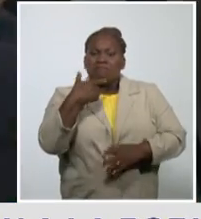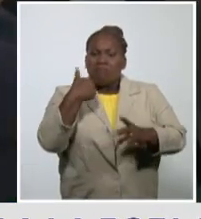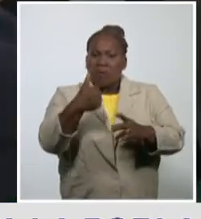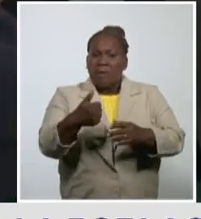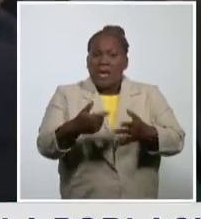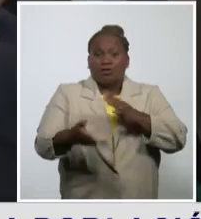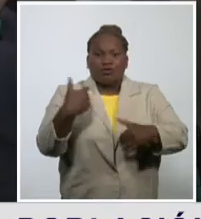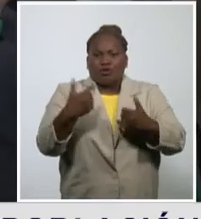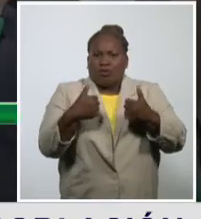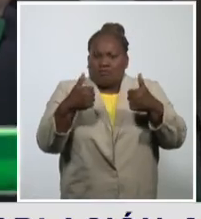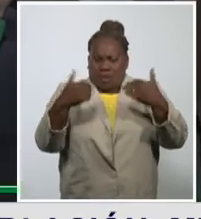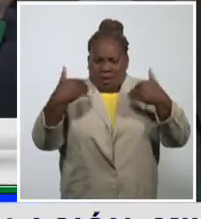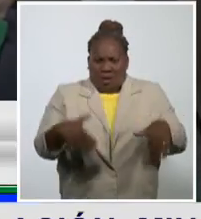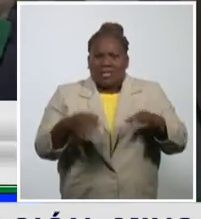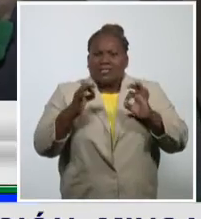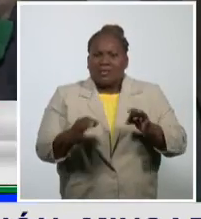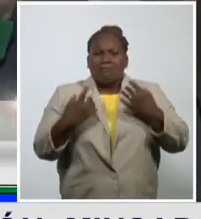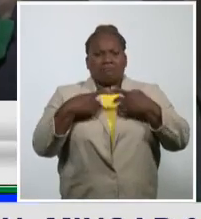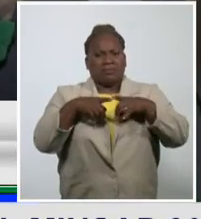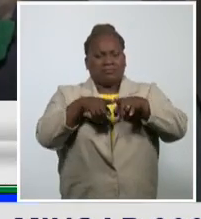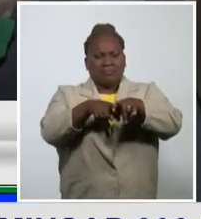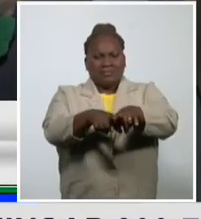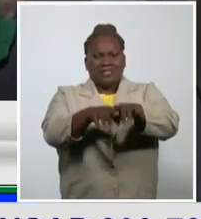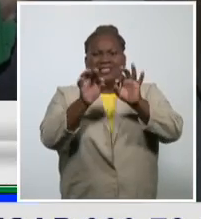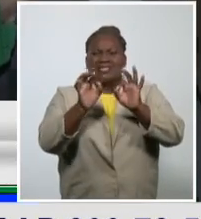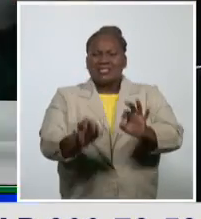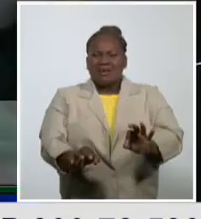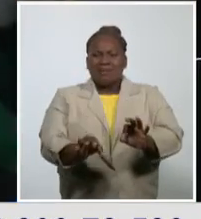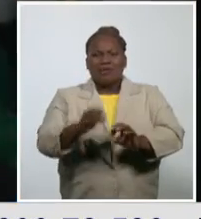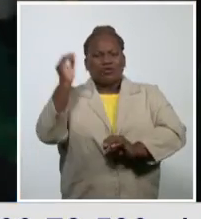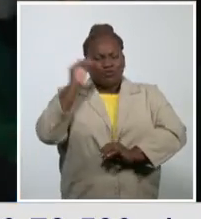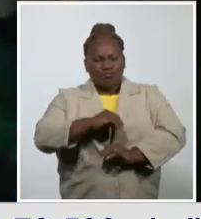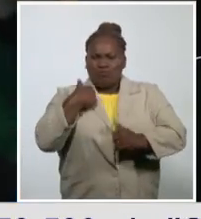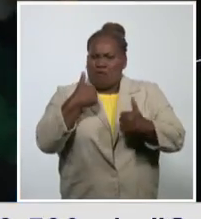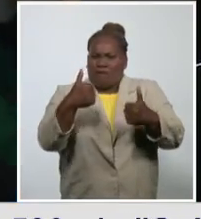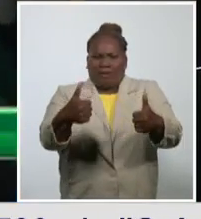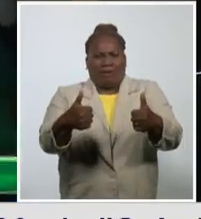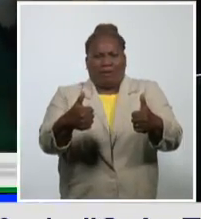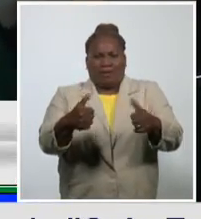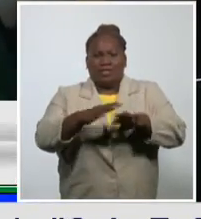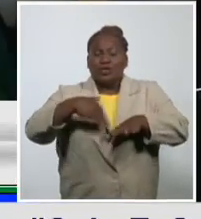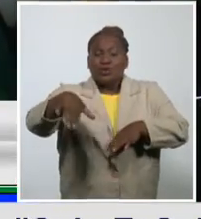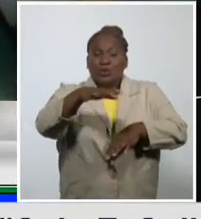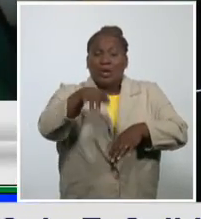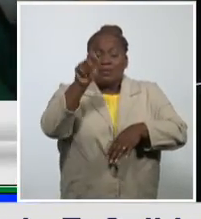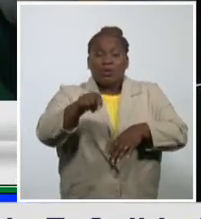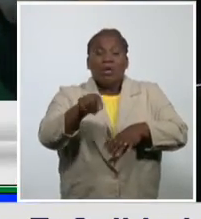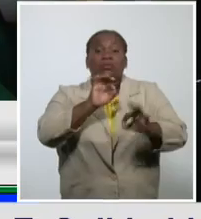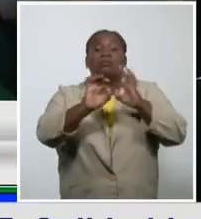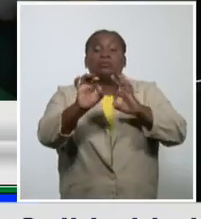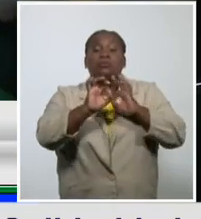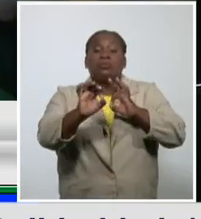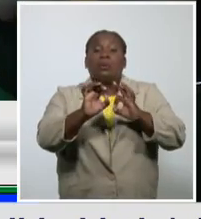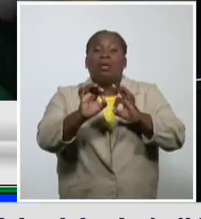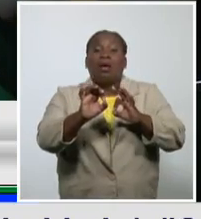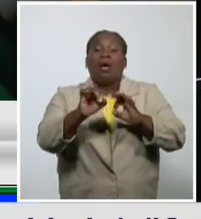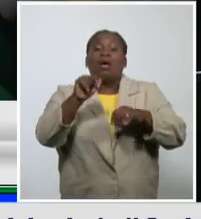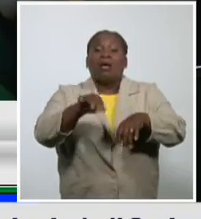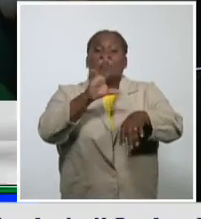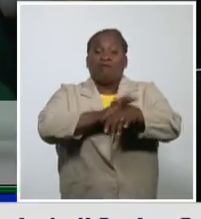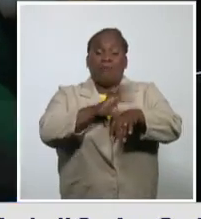nosotros. Siempre acompañada y siempre segura de que iba a estar bien. Y a todas las personas que se cuidan, que se protegen mucho, que esta enfermedad no